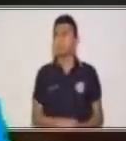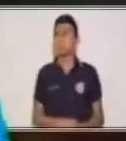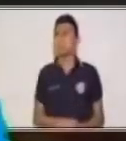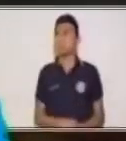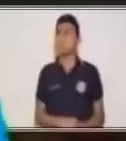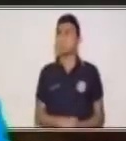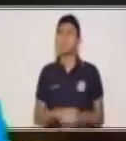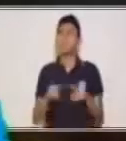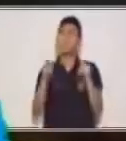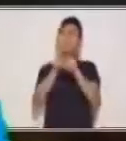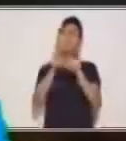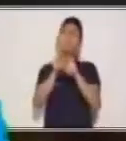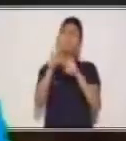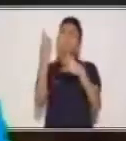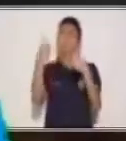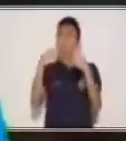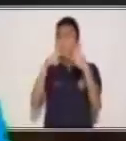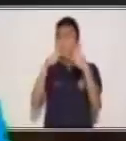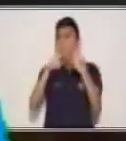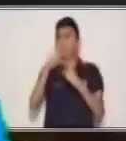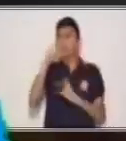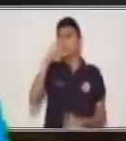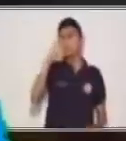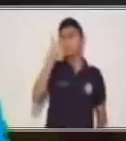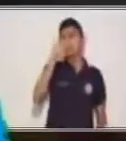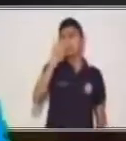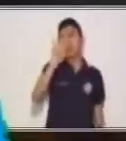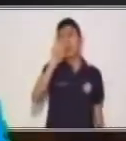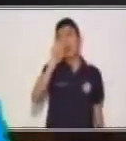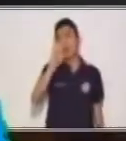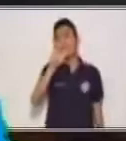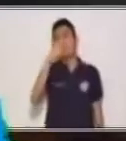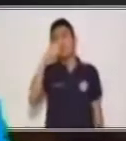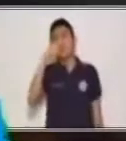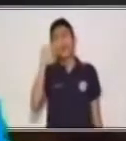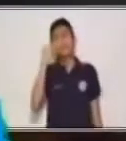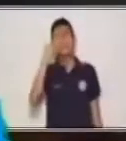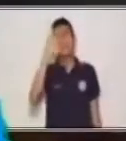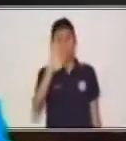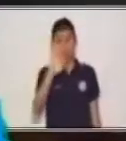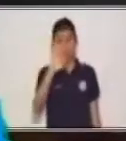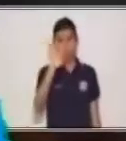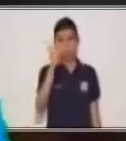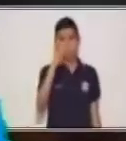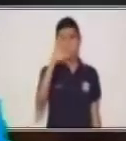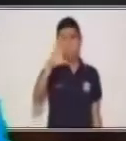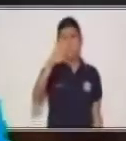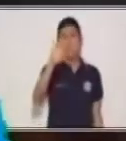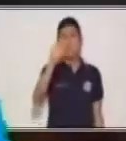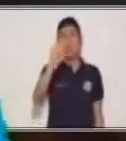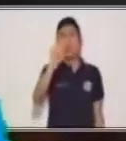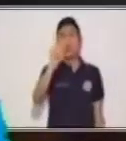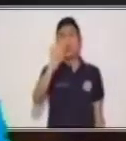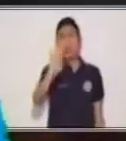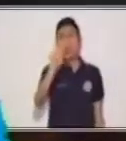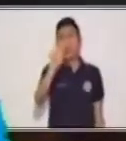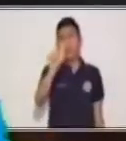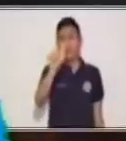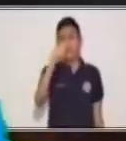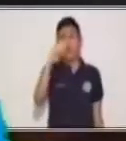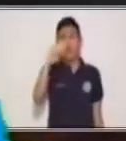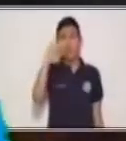es el sujeto causativo. Y vamos a modificar acá nuestra oración de